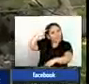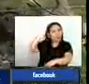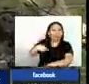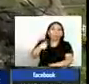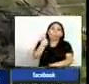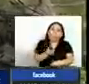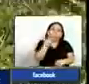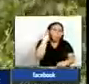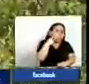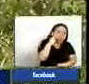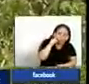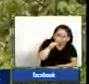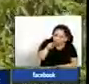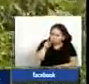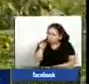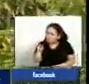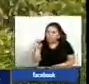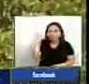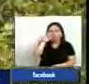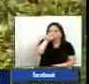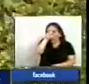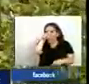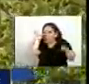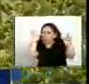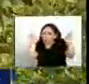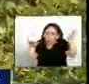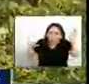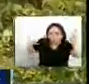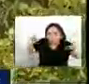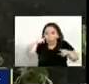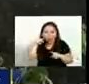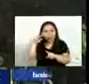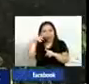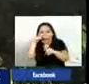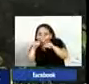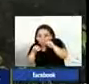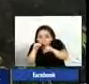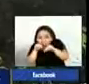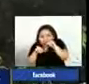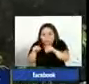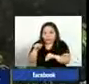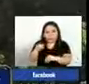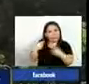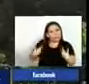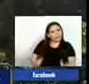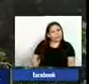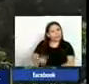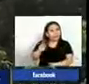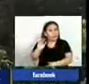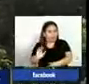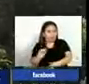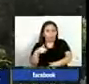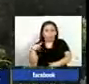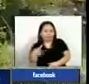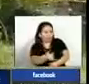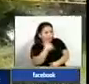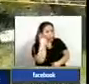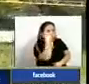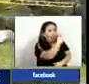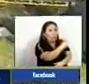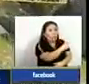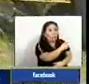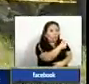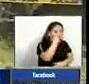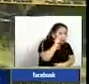identificó tras observar las aves de rapiña bajar para comer el cuerpo del menor. Llamó a la policía y